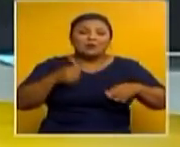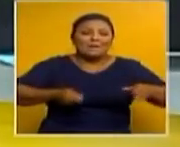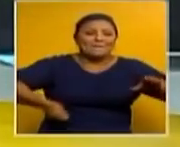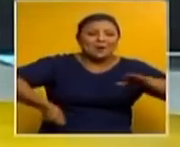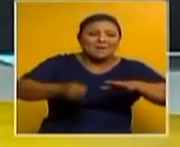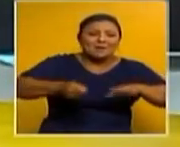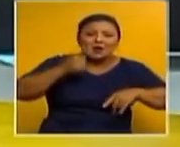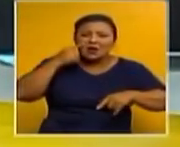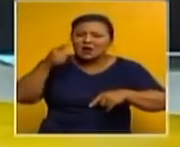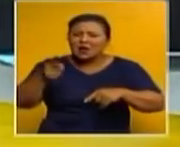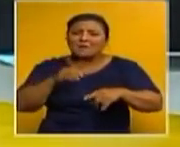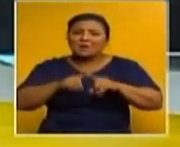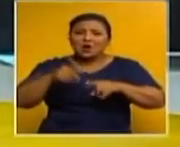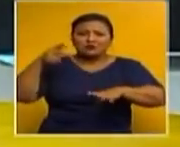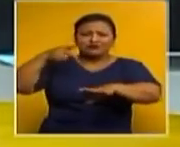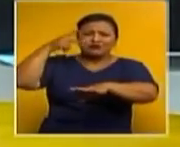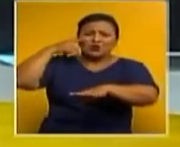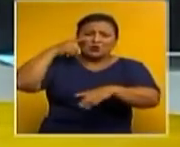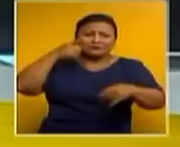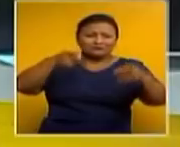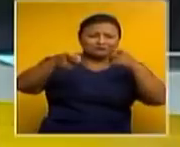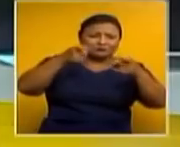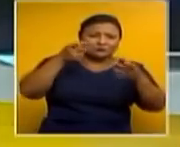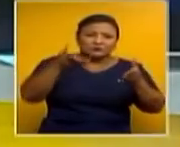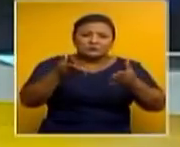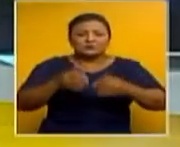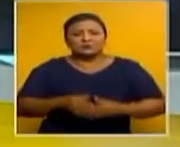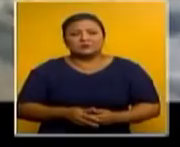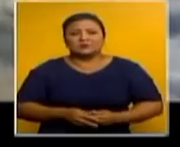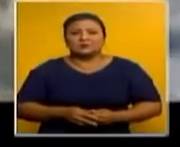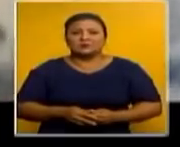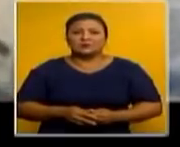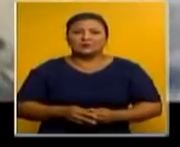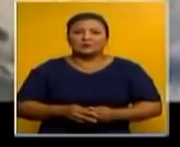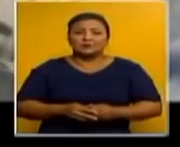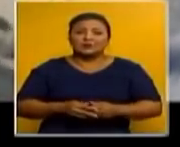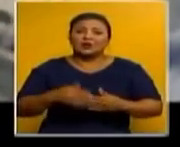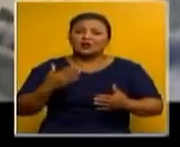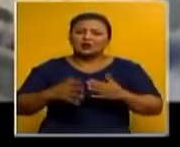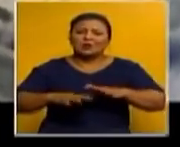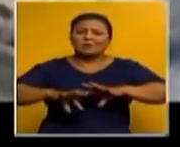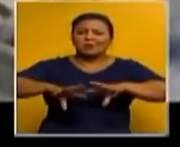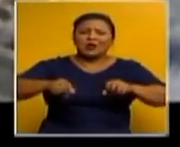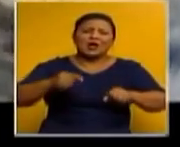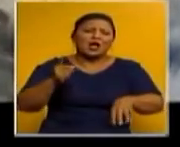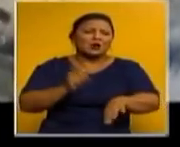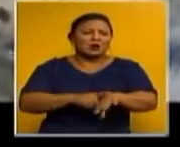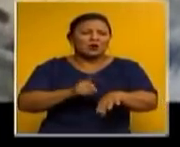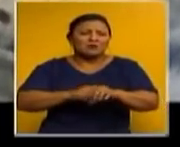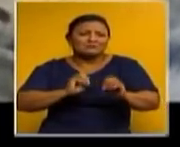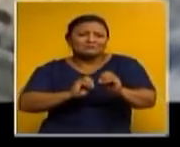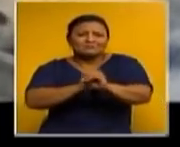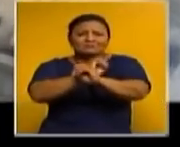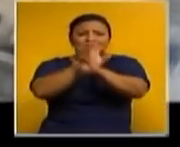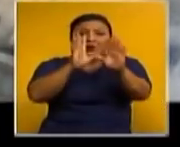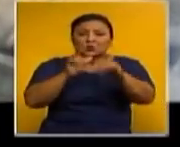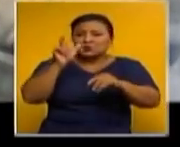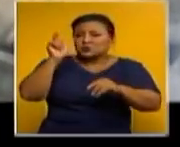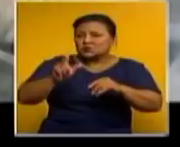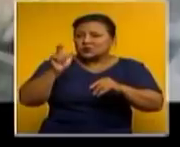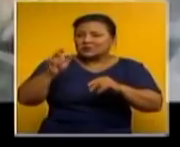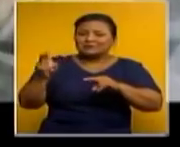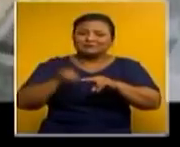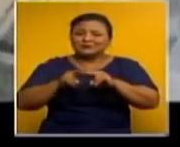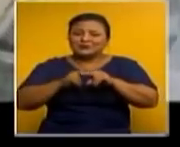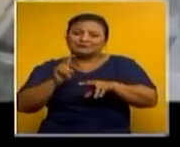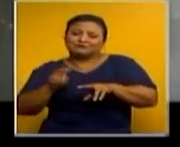del negocio captó el instante del atraco. El robo se da en horas de la madrugada. Uno de los delincuentes se baja del taxi